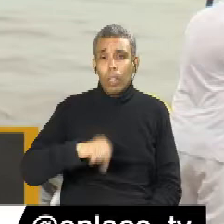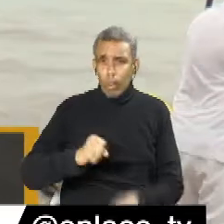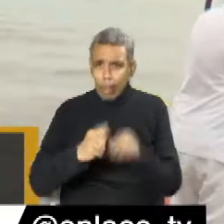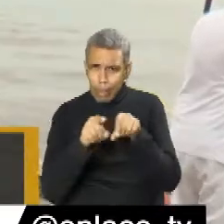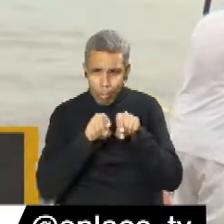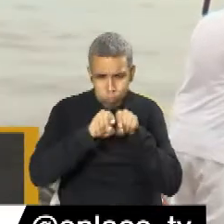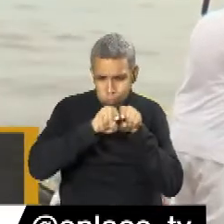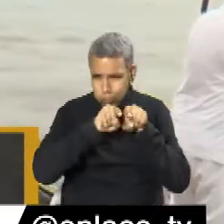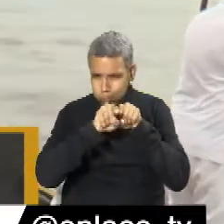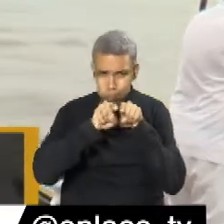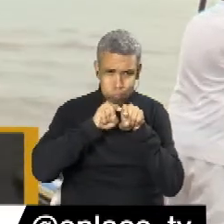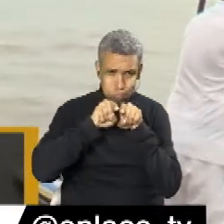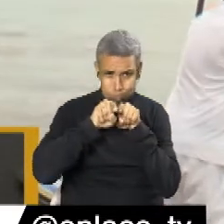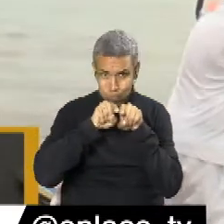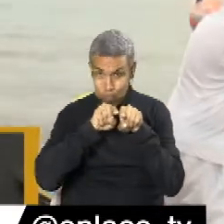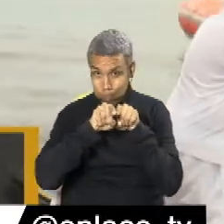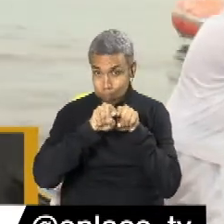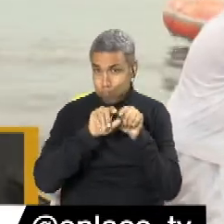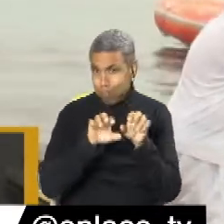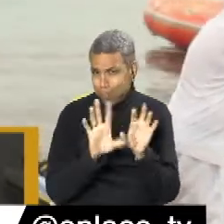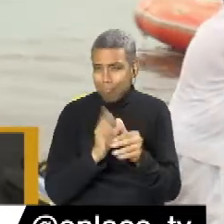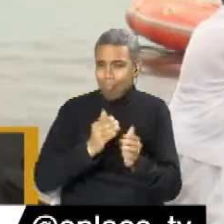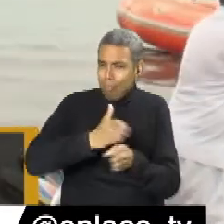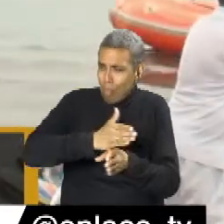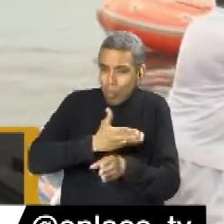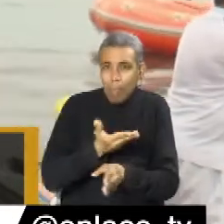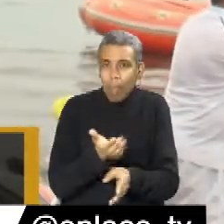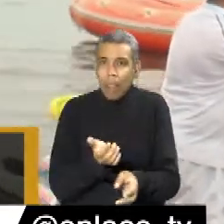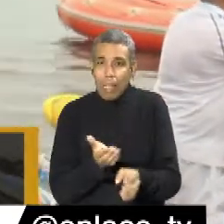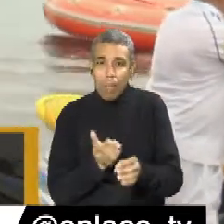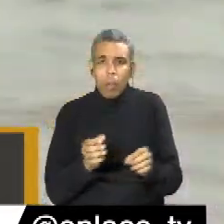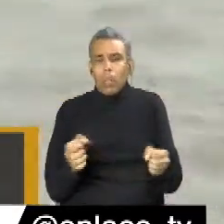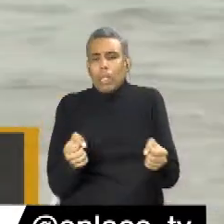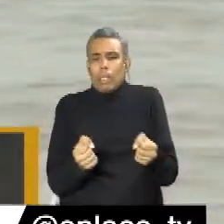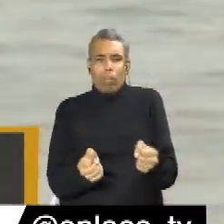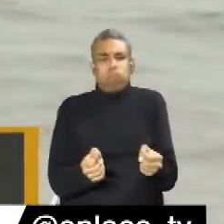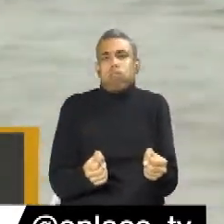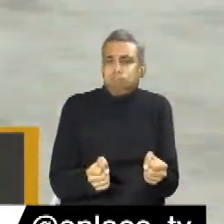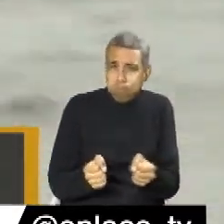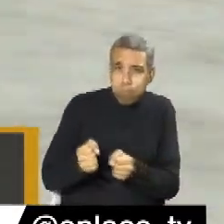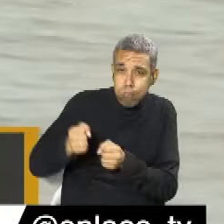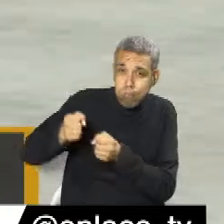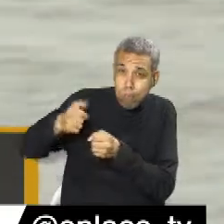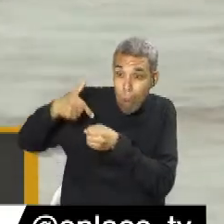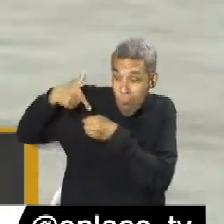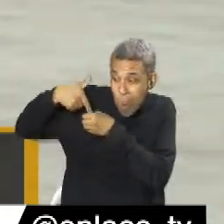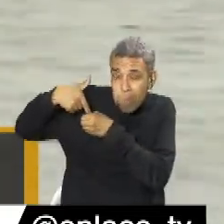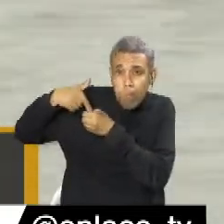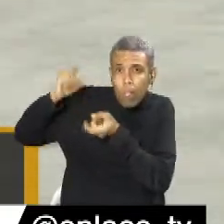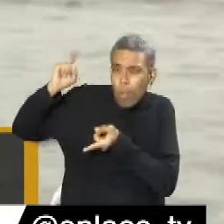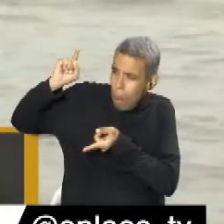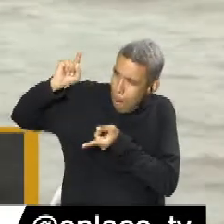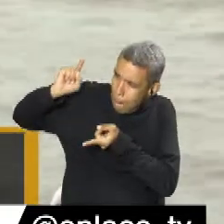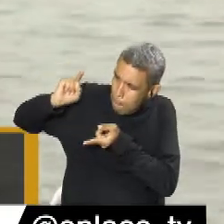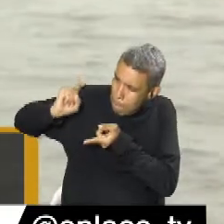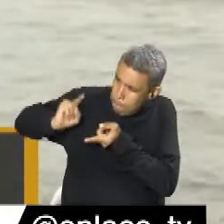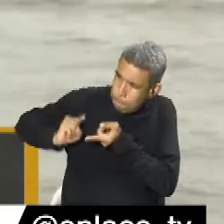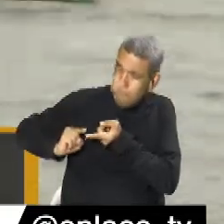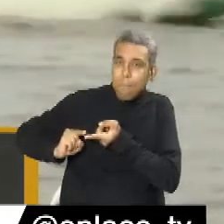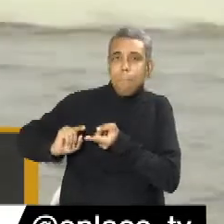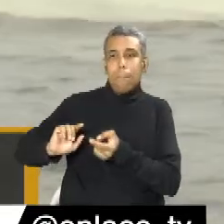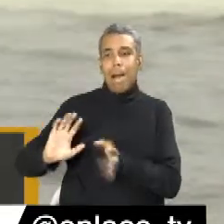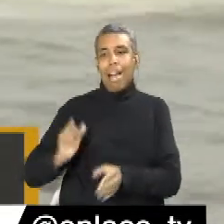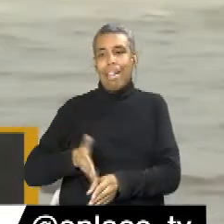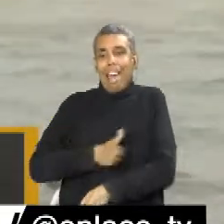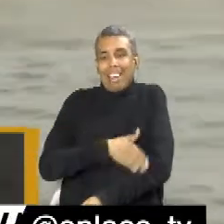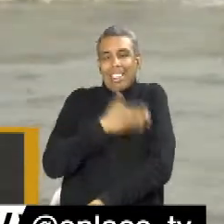tuvimos contratiempos, no calculé bien la gasolina, me quedé un poco corto de gasolina, pero bueno, pudimos terminar la carrera.